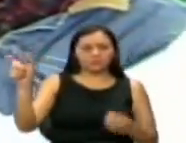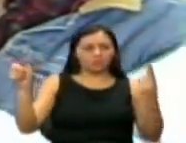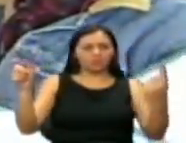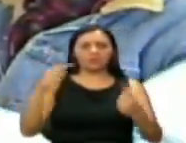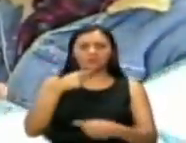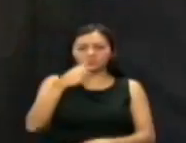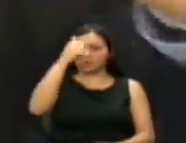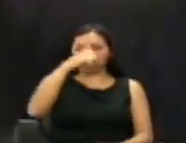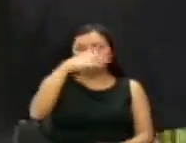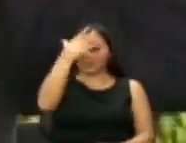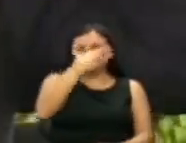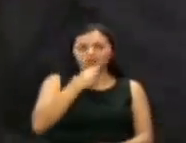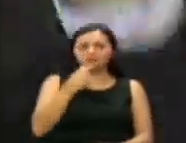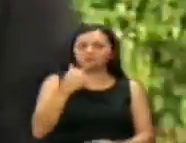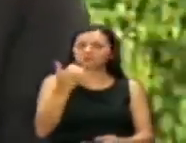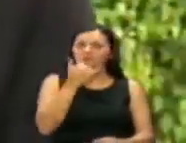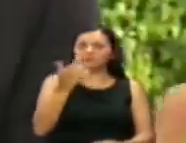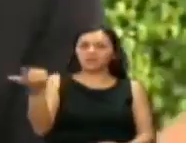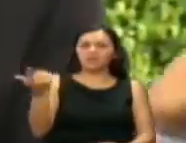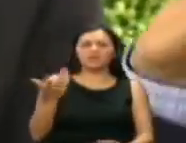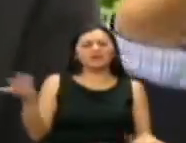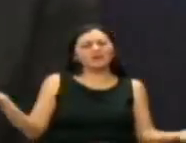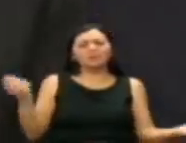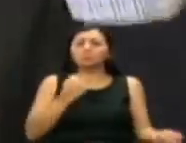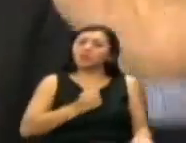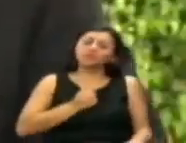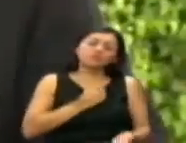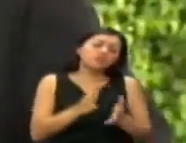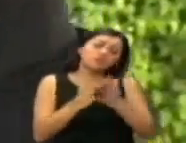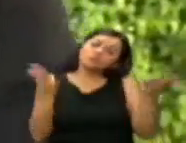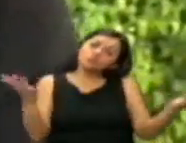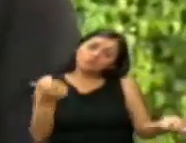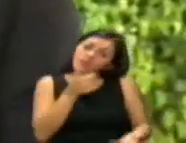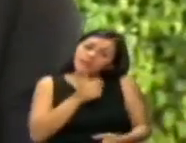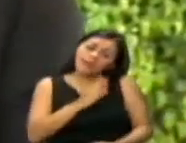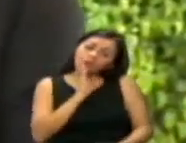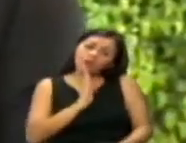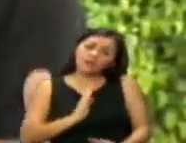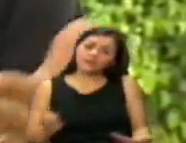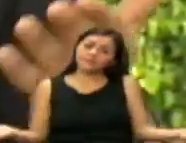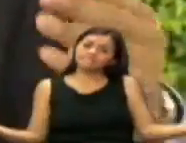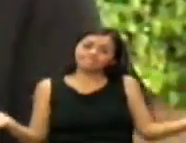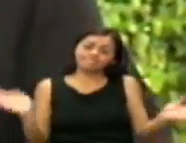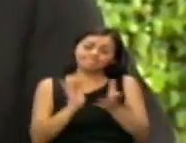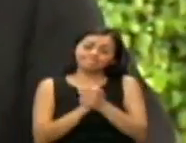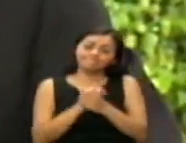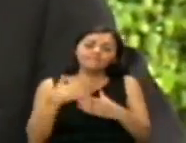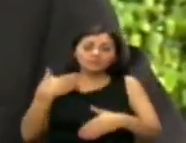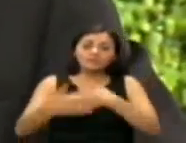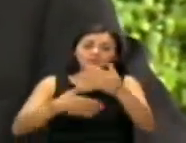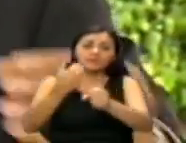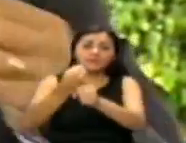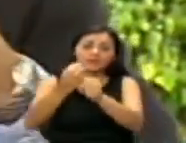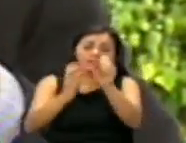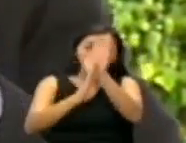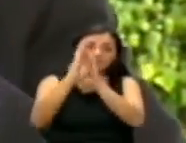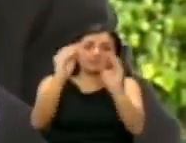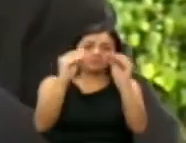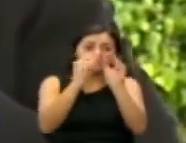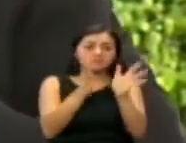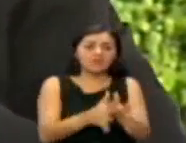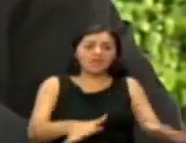cirugía plástica porque mi cara le cae mal a la burguesía. Qué pena, pues tendrán que aguantarse, ¿no? Nosotros seguiremos trabajando por nuestro pueblo.